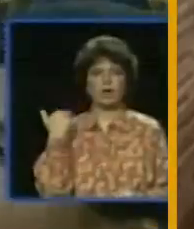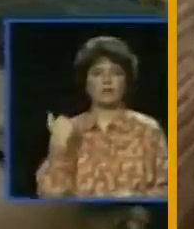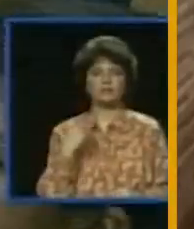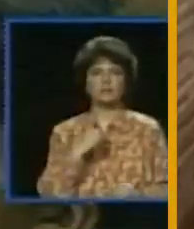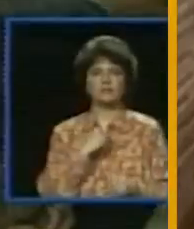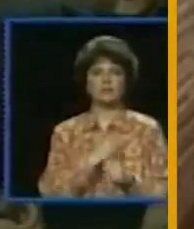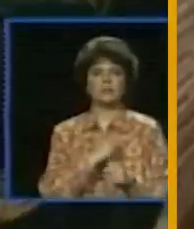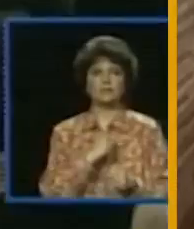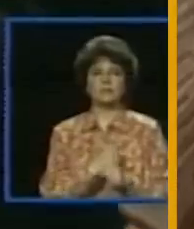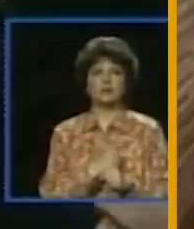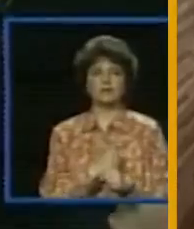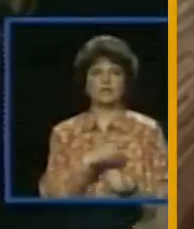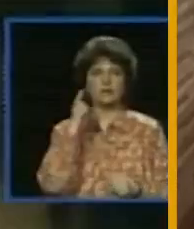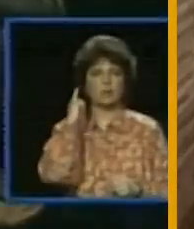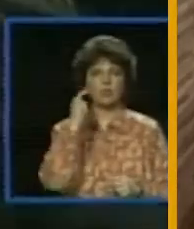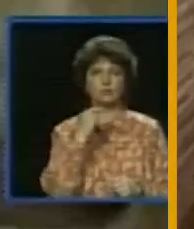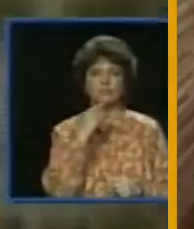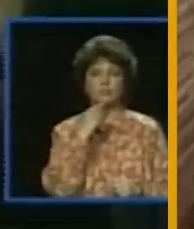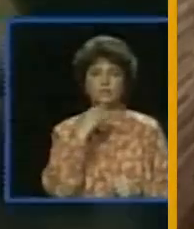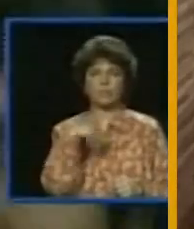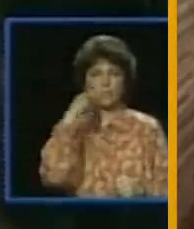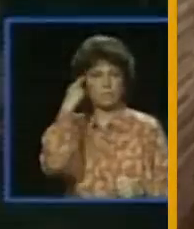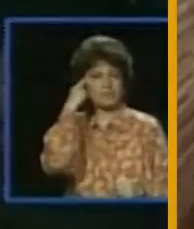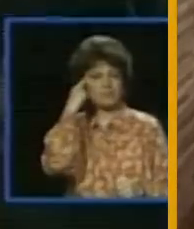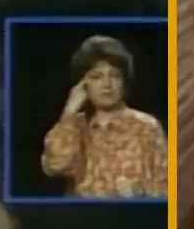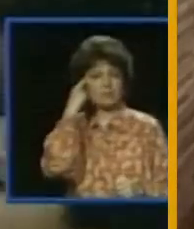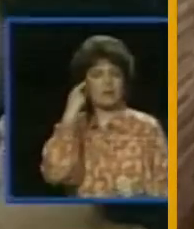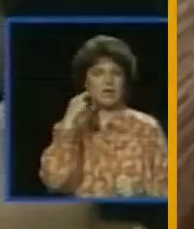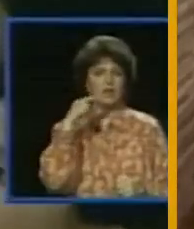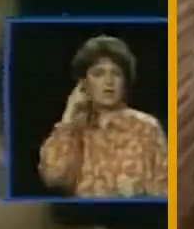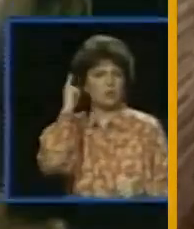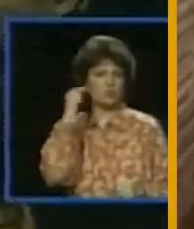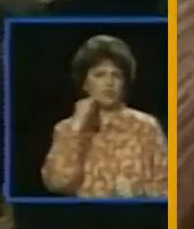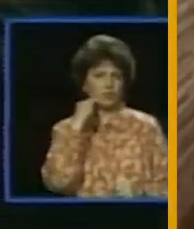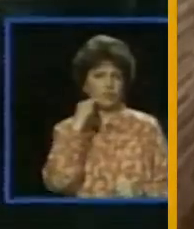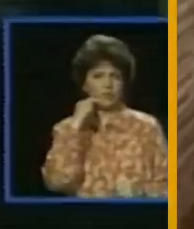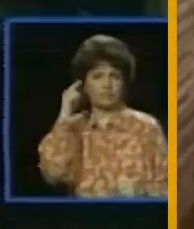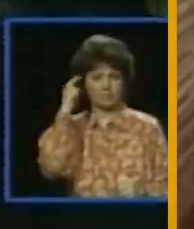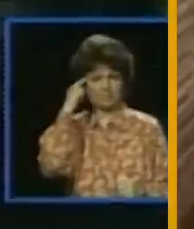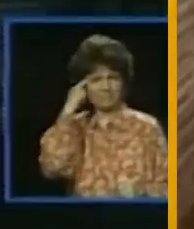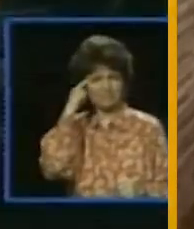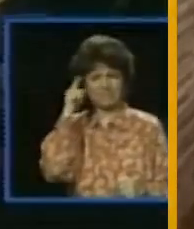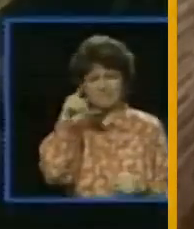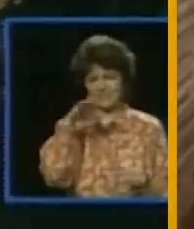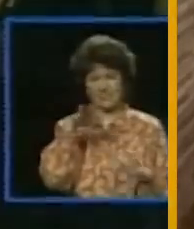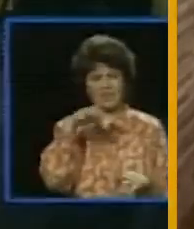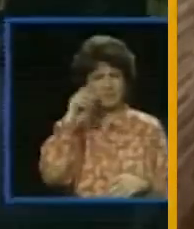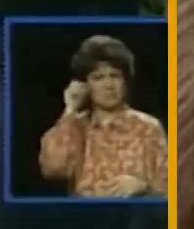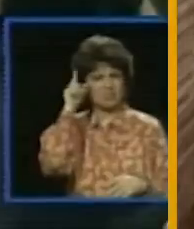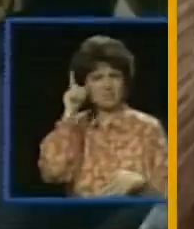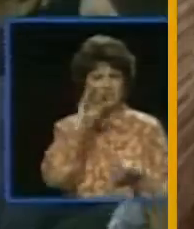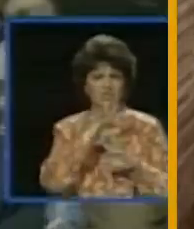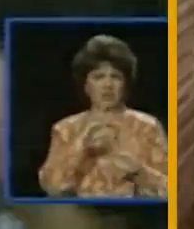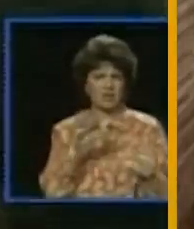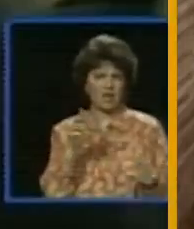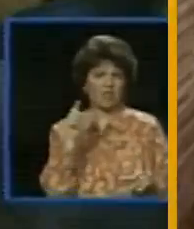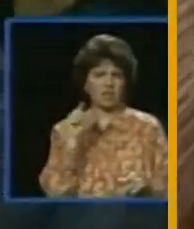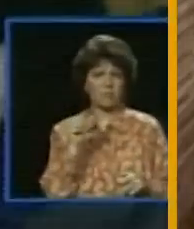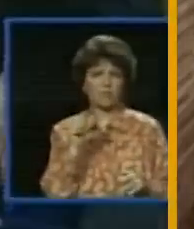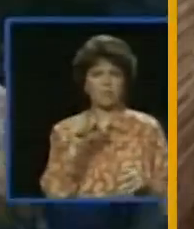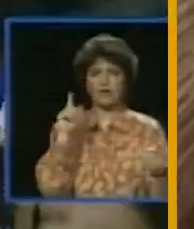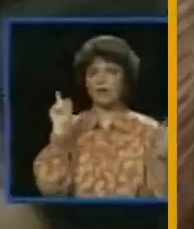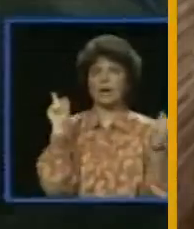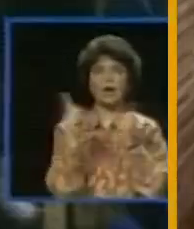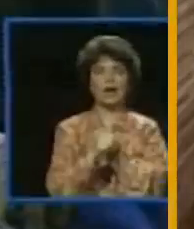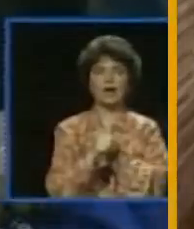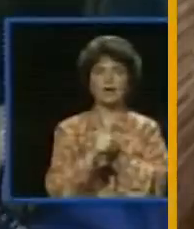es ser. Y creo que nos pasamos en el hacer constantemente